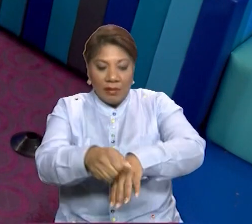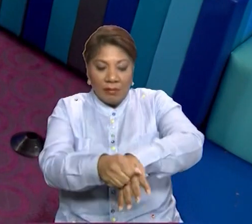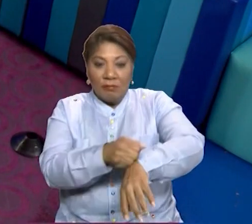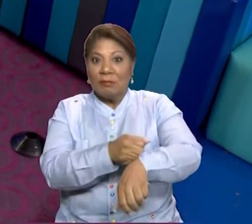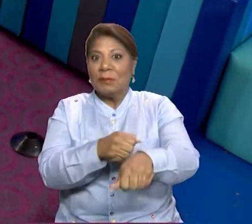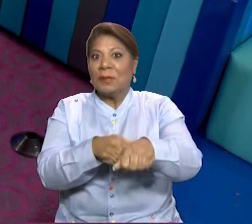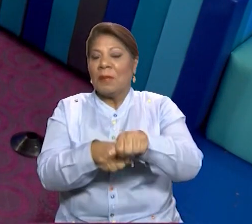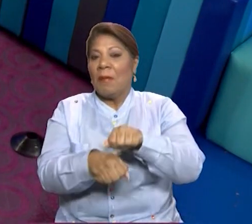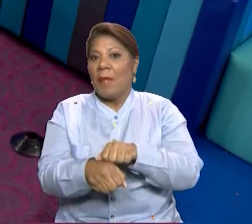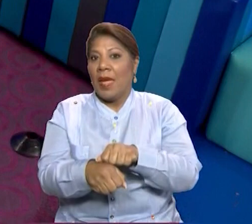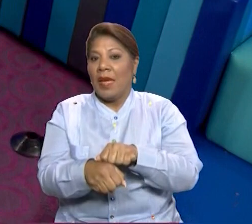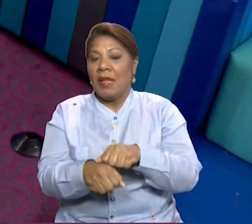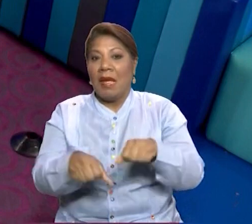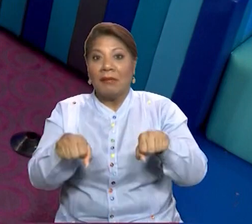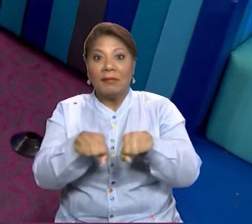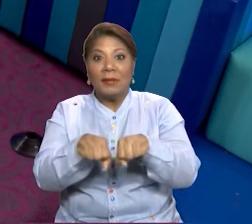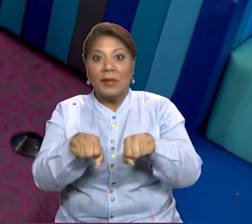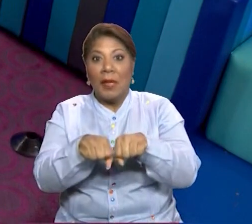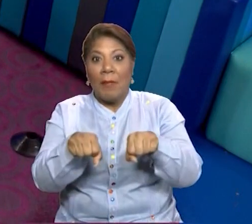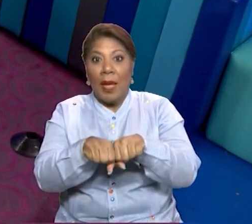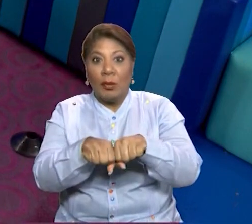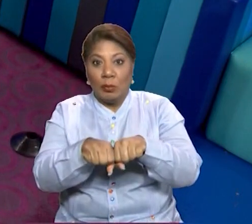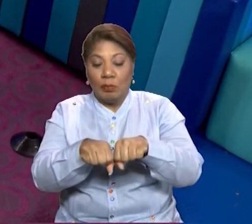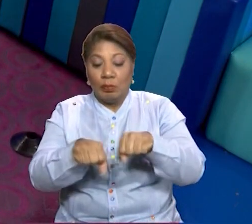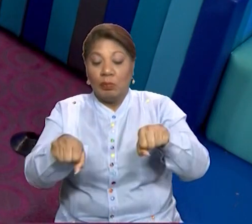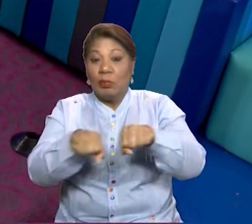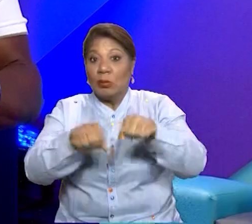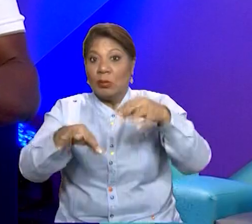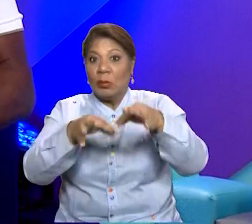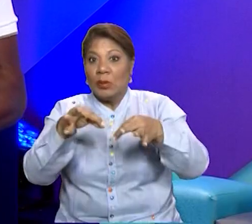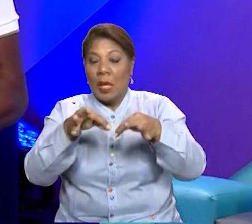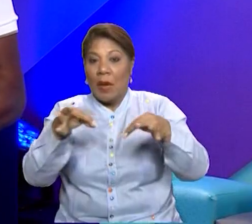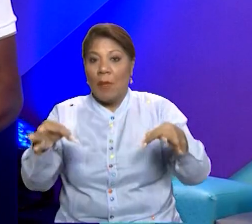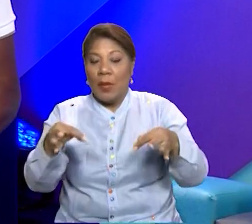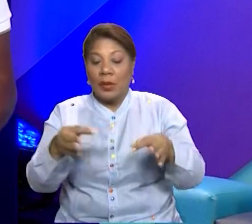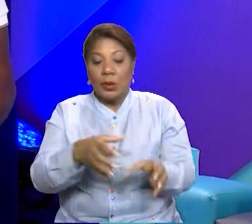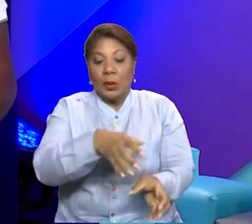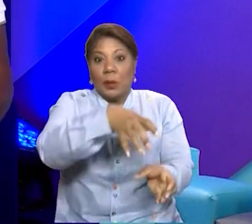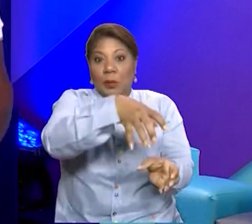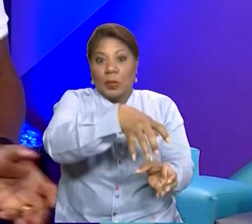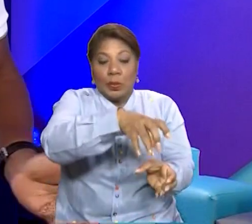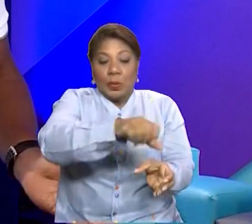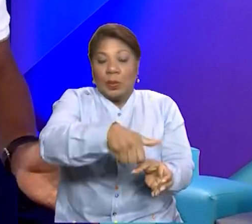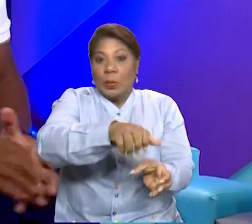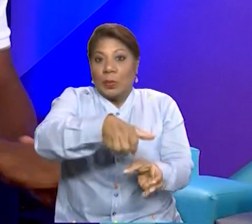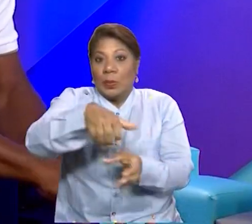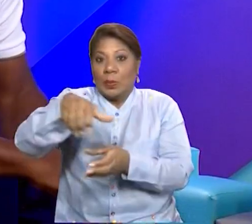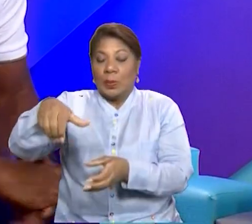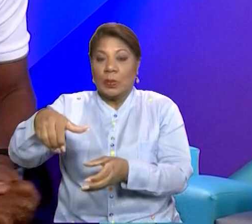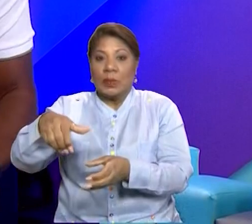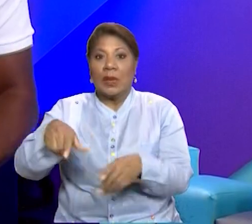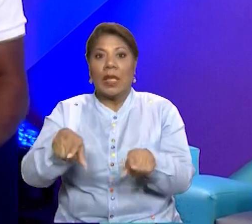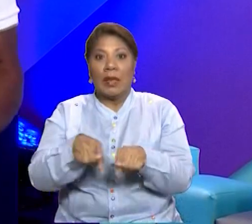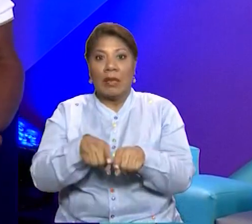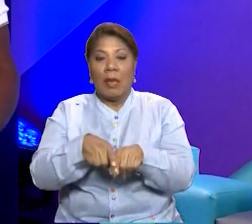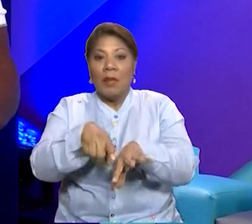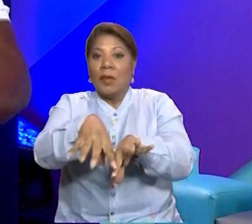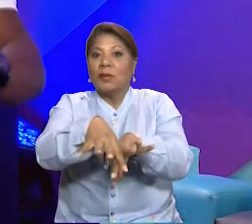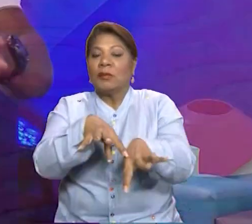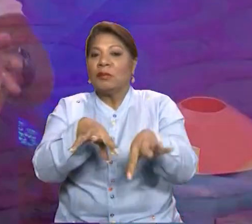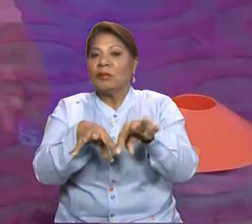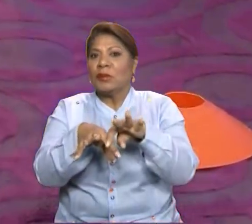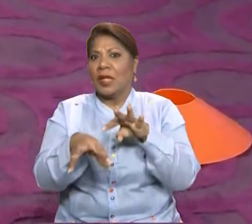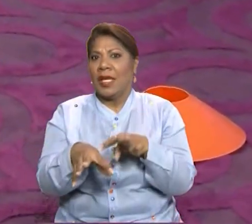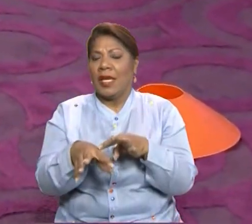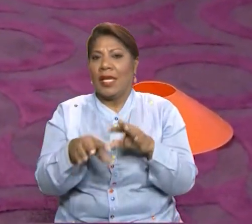calcetines, pueden tener zapatillas, pueden tener un envase de agua o también unas pequeñas chancletas. Es más,